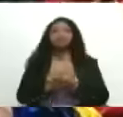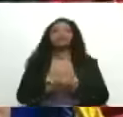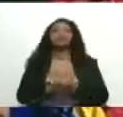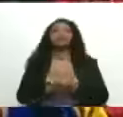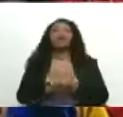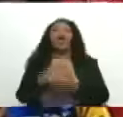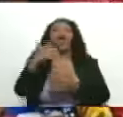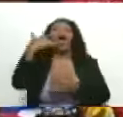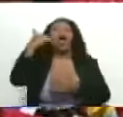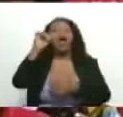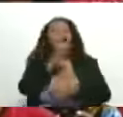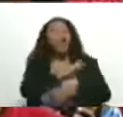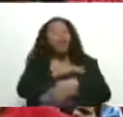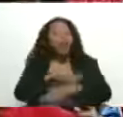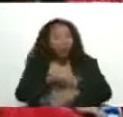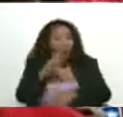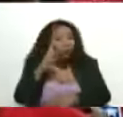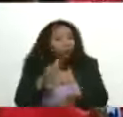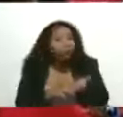Hay jefes de calle, ¿verdad?